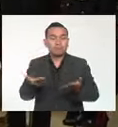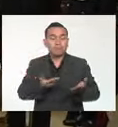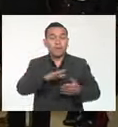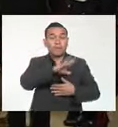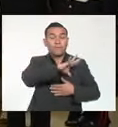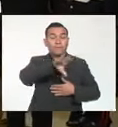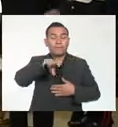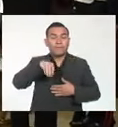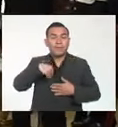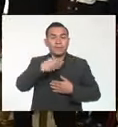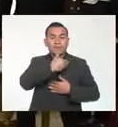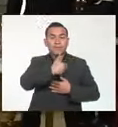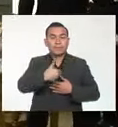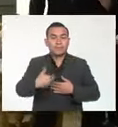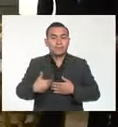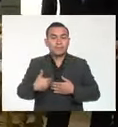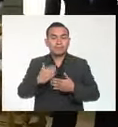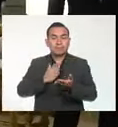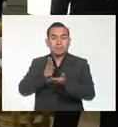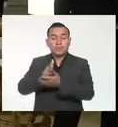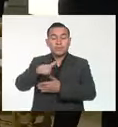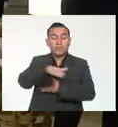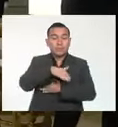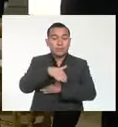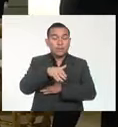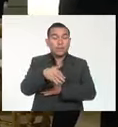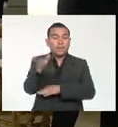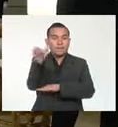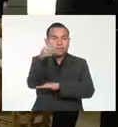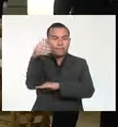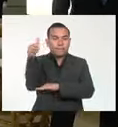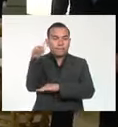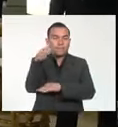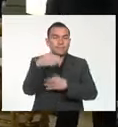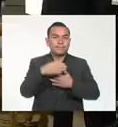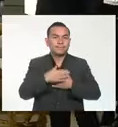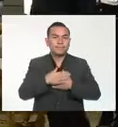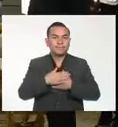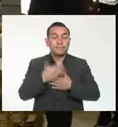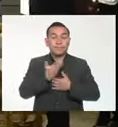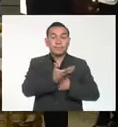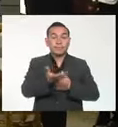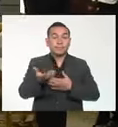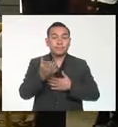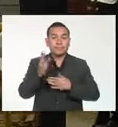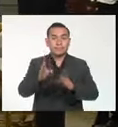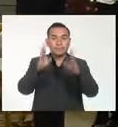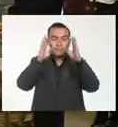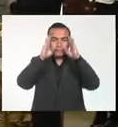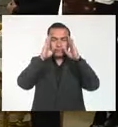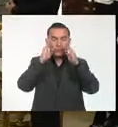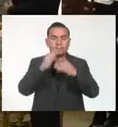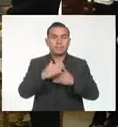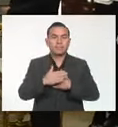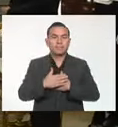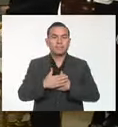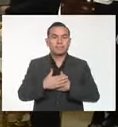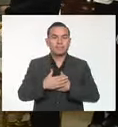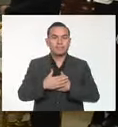familia presidencial hacia la Plaza de Banderas. Unidad de atención. ¡Ir!